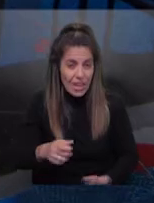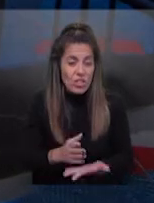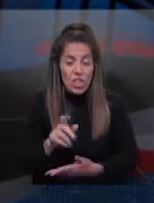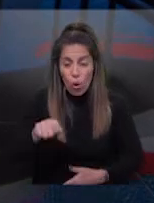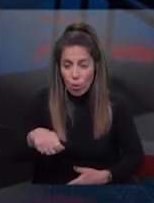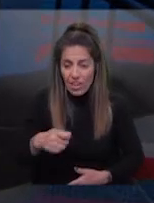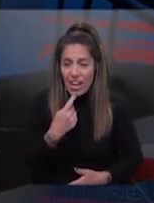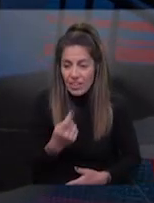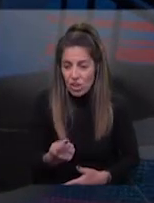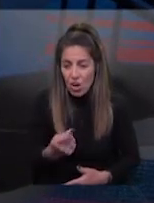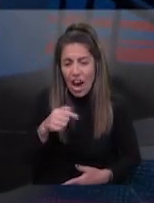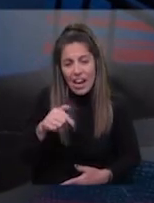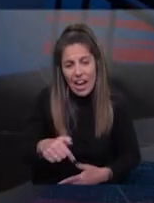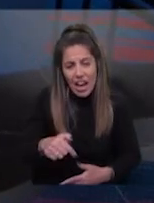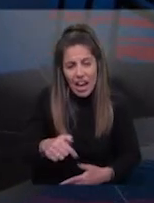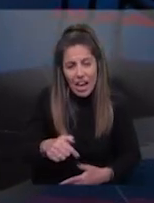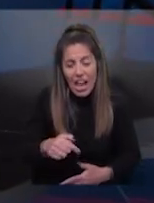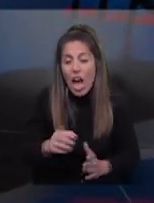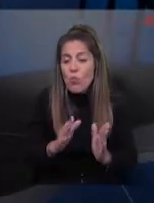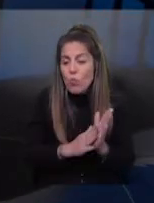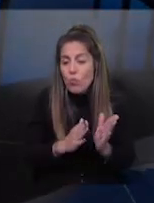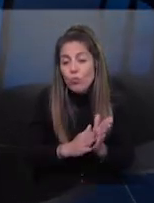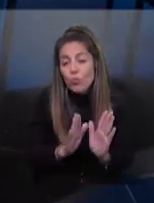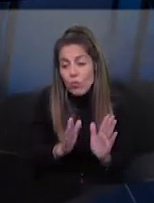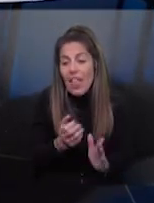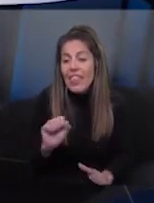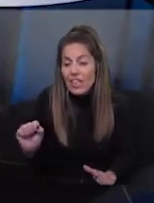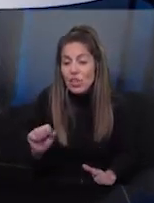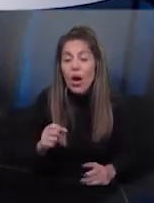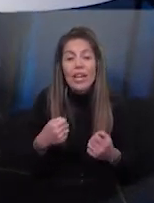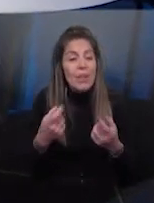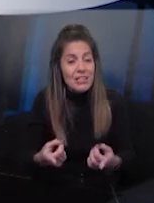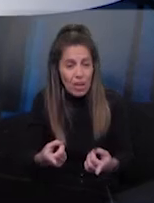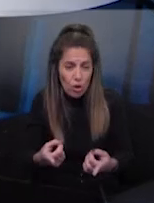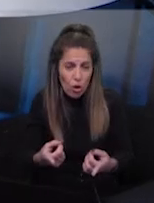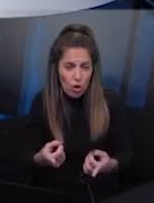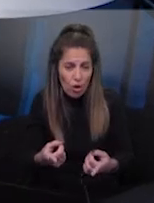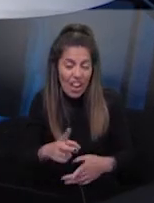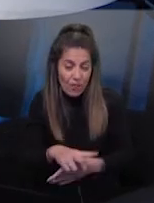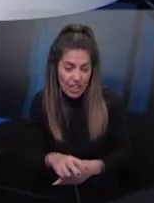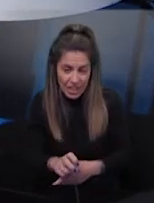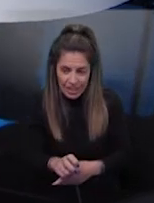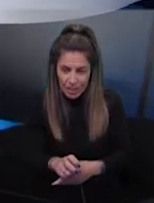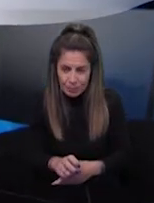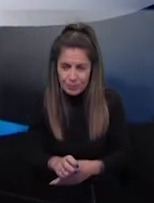dijo, señores, acá hay indicios de delito, hay que pasarlo a la fiscalía.